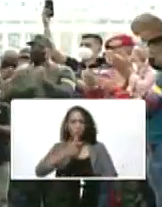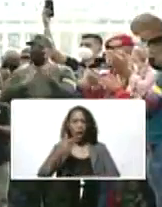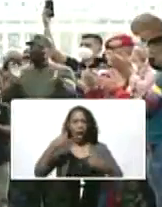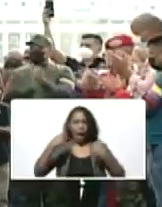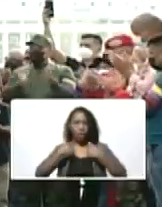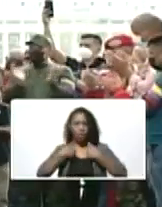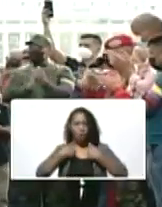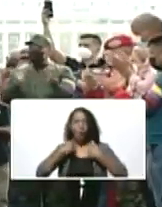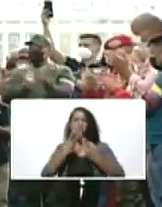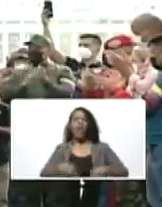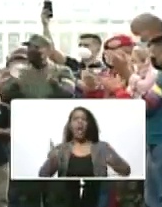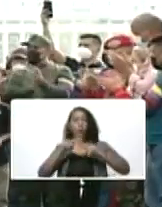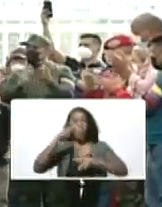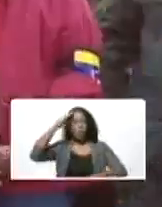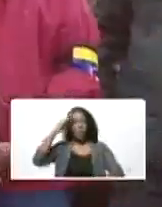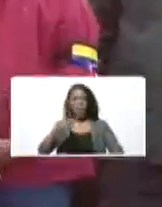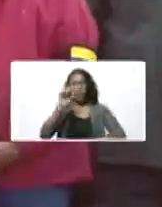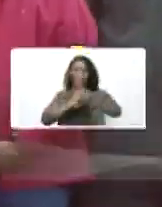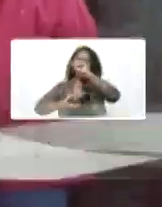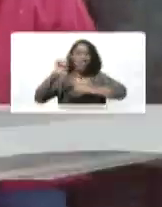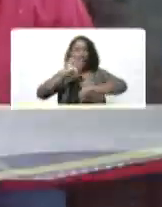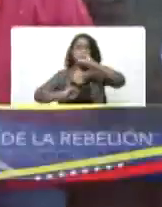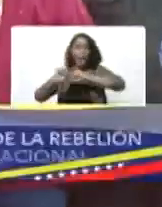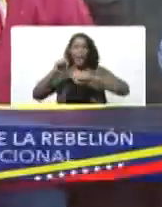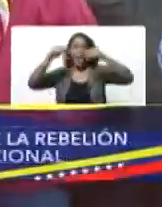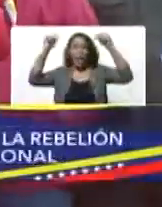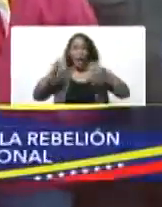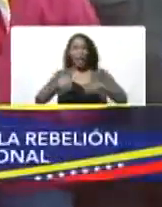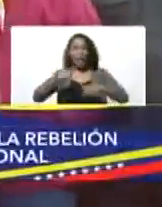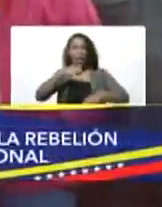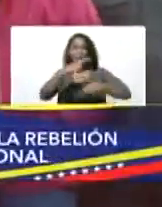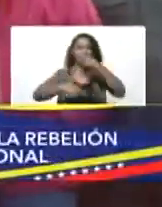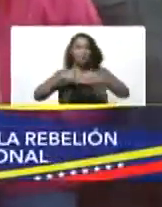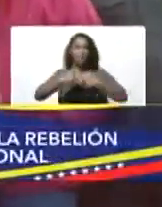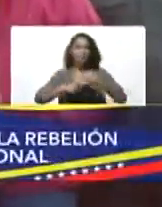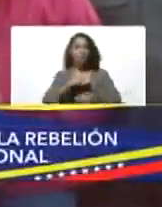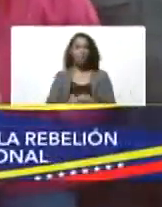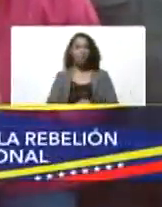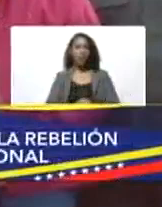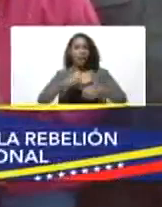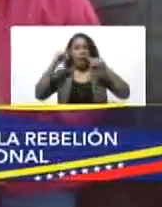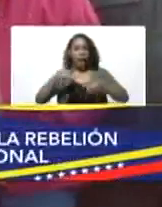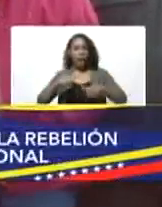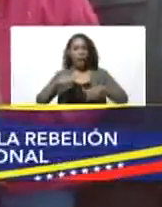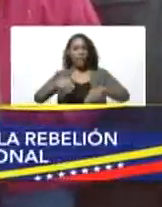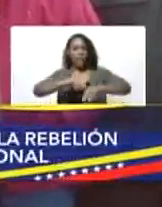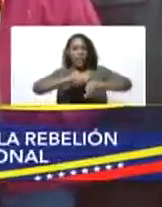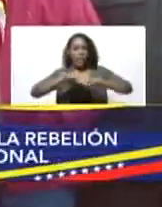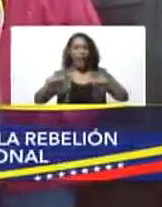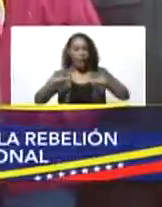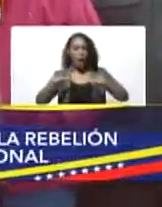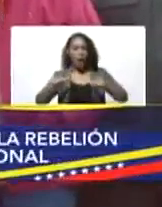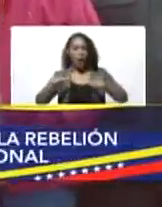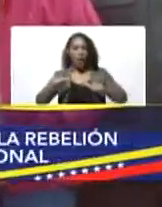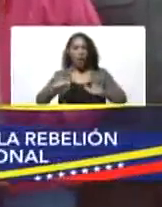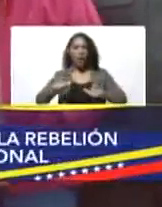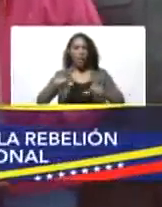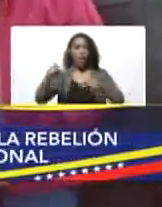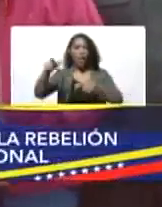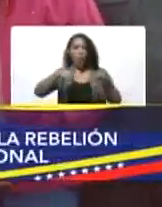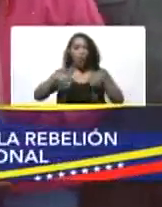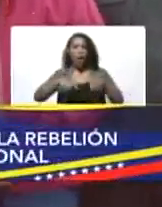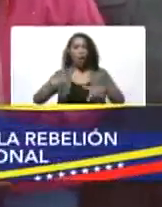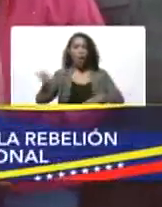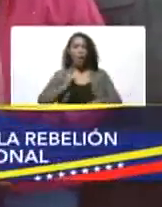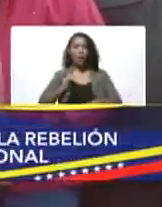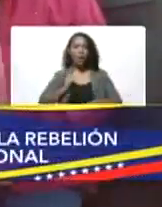valientes soldados para defender esta revolución en el terreno y en el sitio que